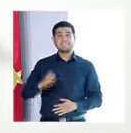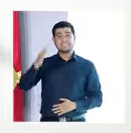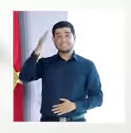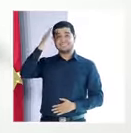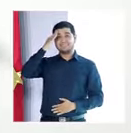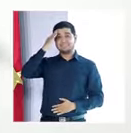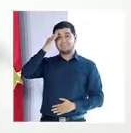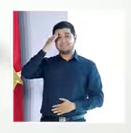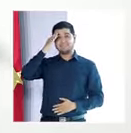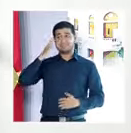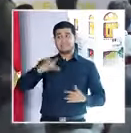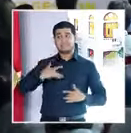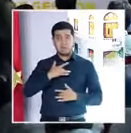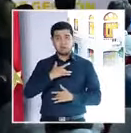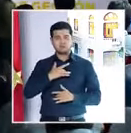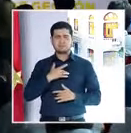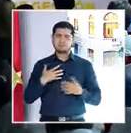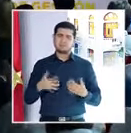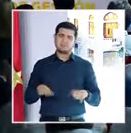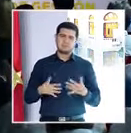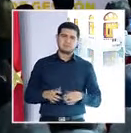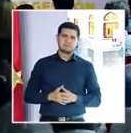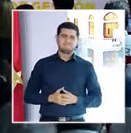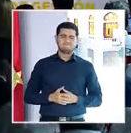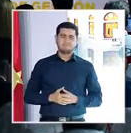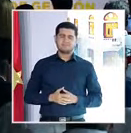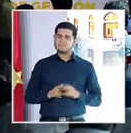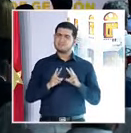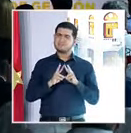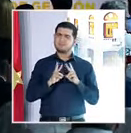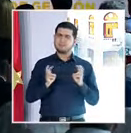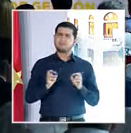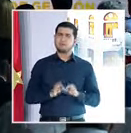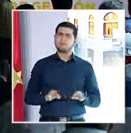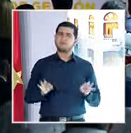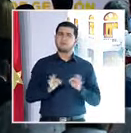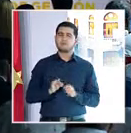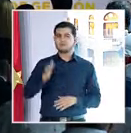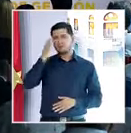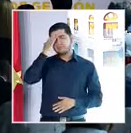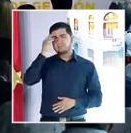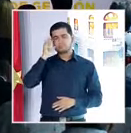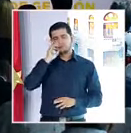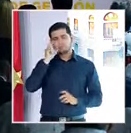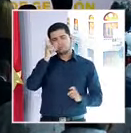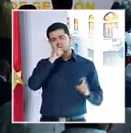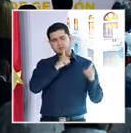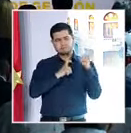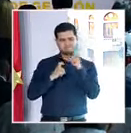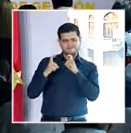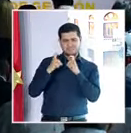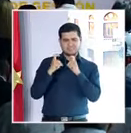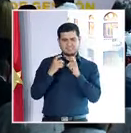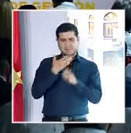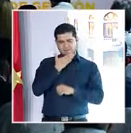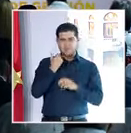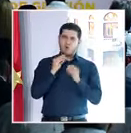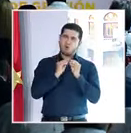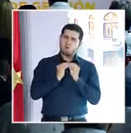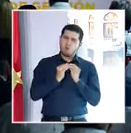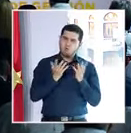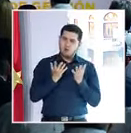Precisamente donde los grandes retos significaron entender que la mejor manera de abordarlos era